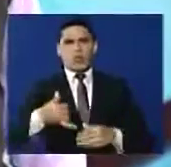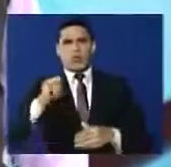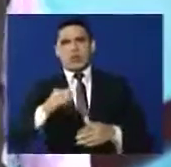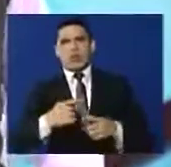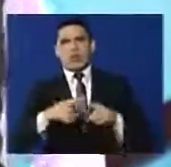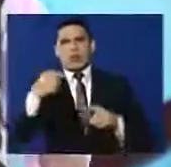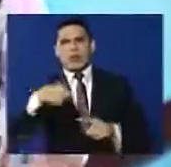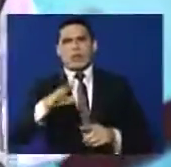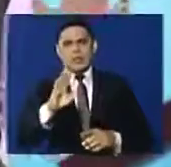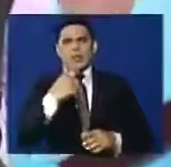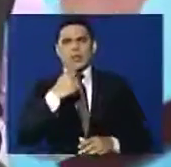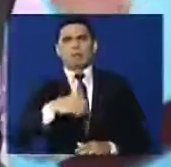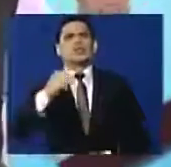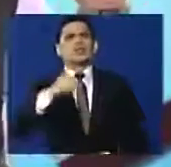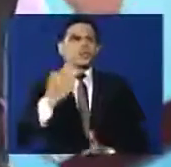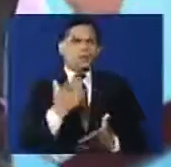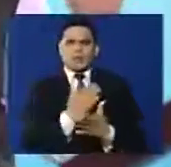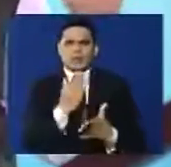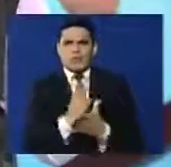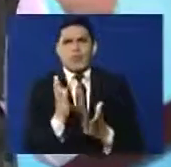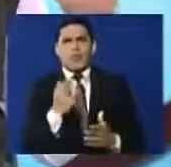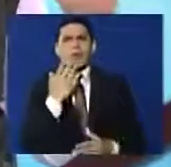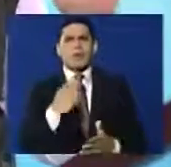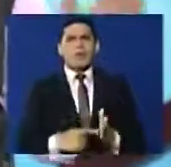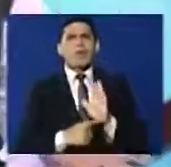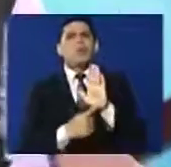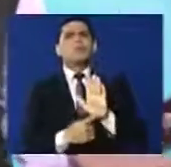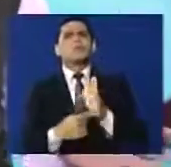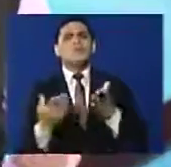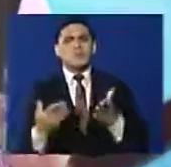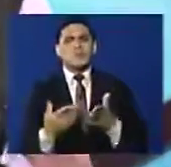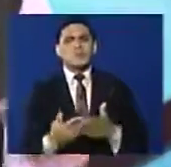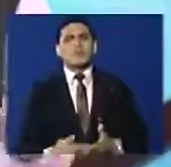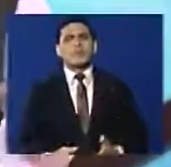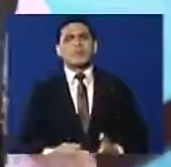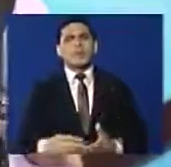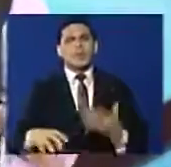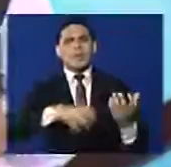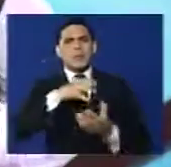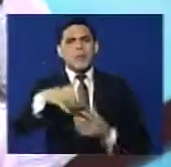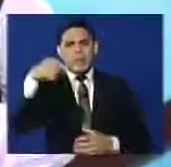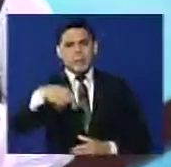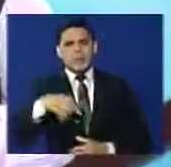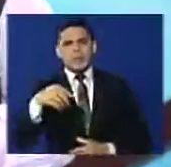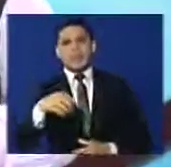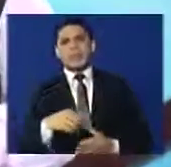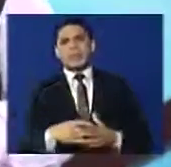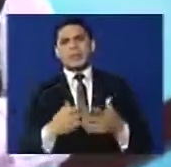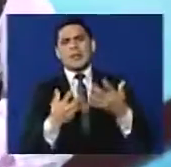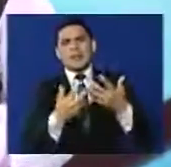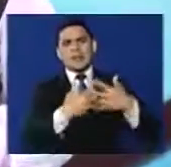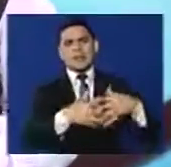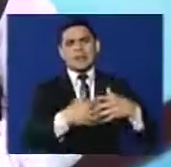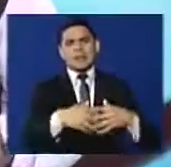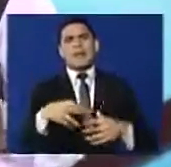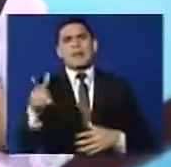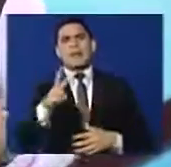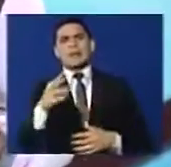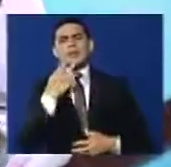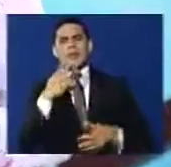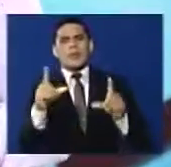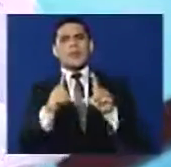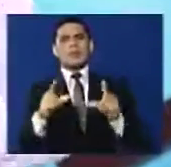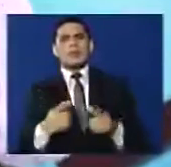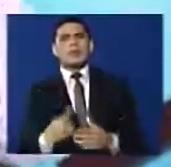Digo yo la actualidad. No, pero ya ahorita, claro, siempre hay eso, la disposición. La tragedia ahorita de nuestra industria es que en un país de